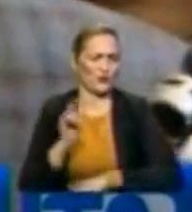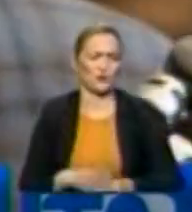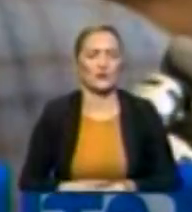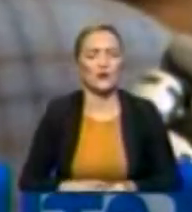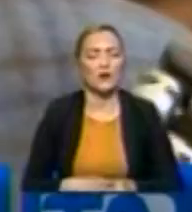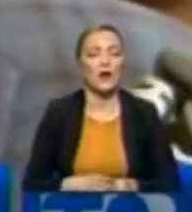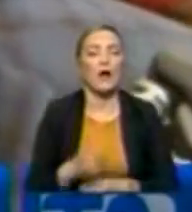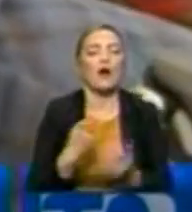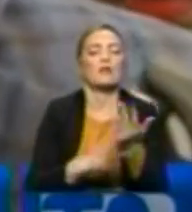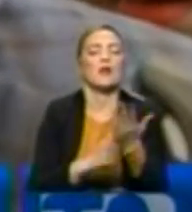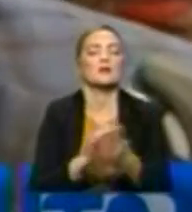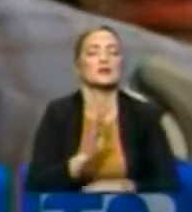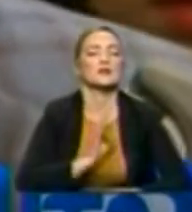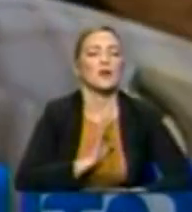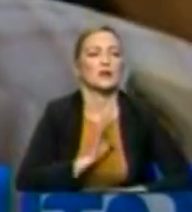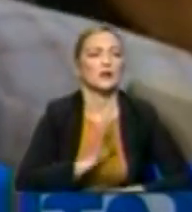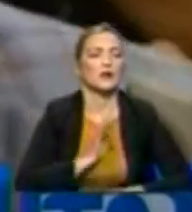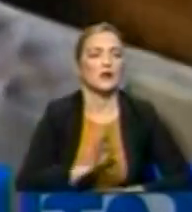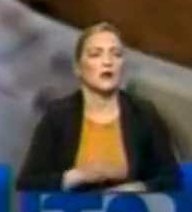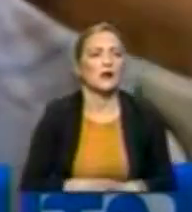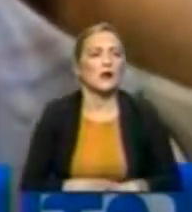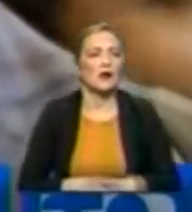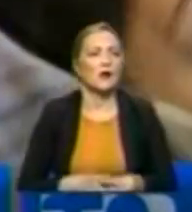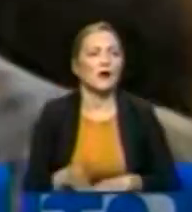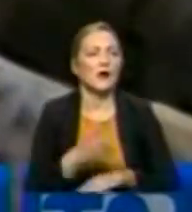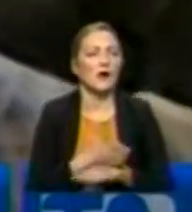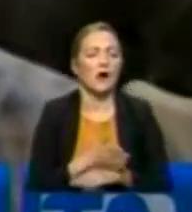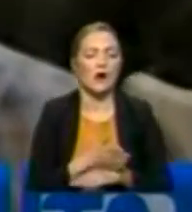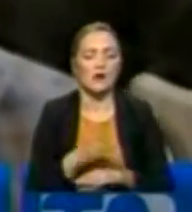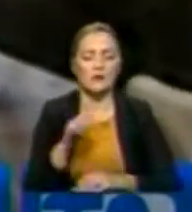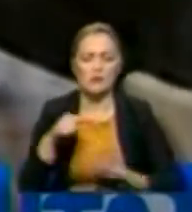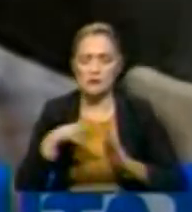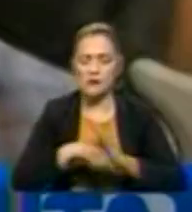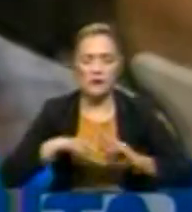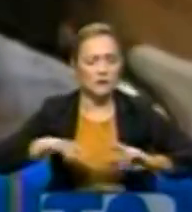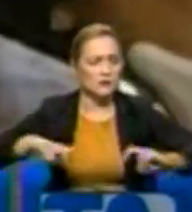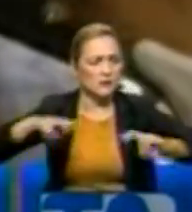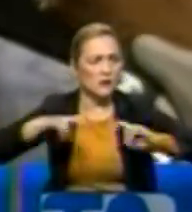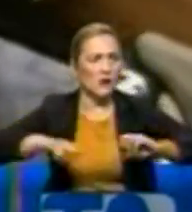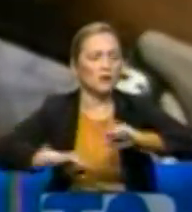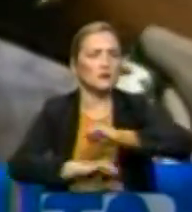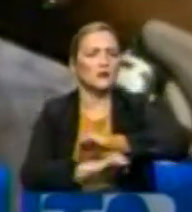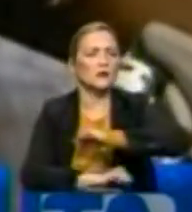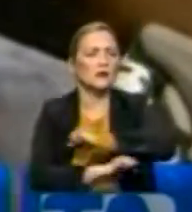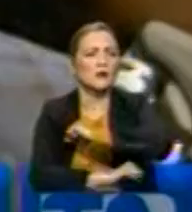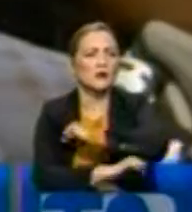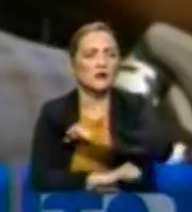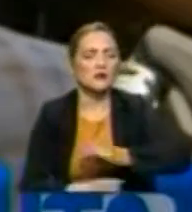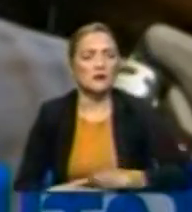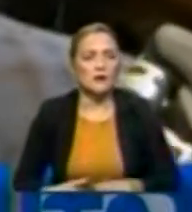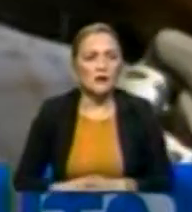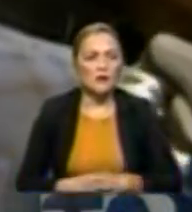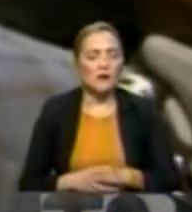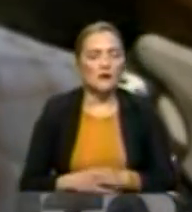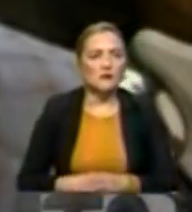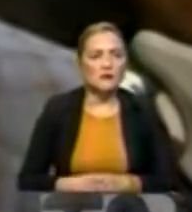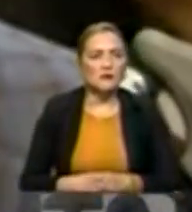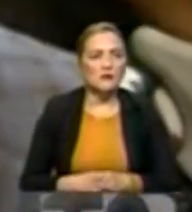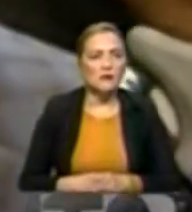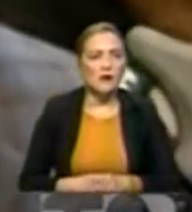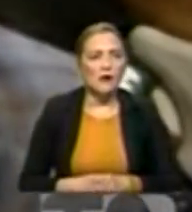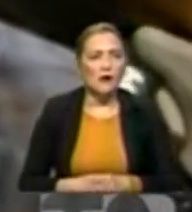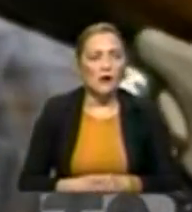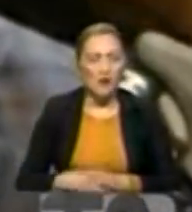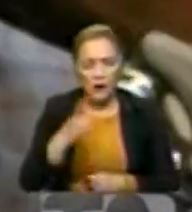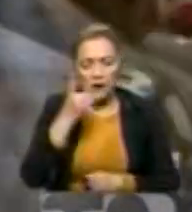un análisis técnico en la fase de predeterminación de los fundamentos para precisar una